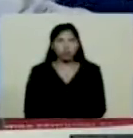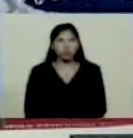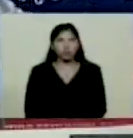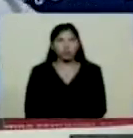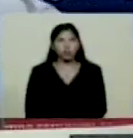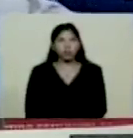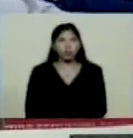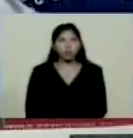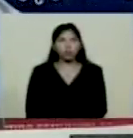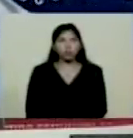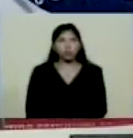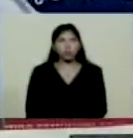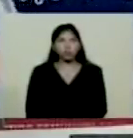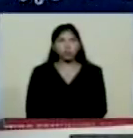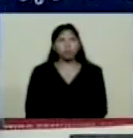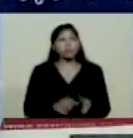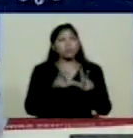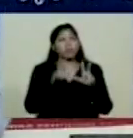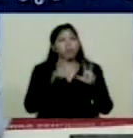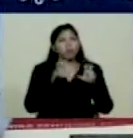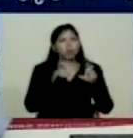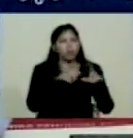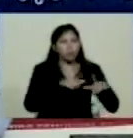Que si la reubicación de los centros